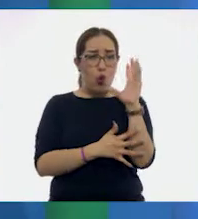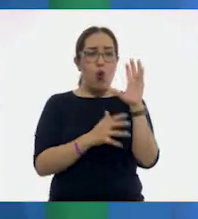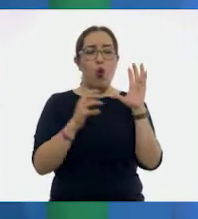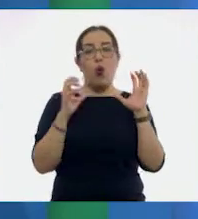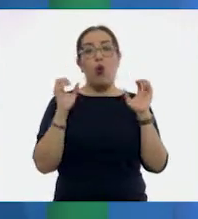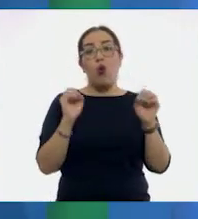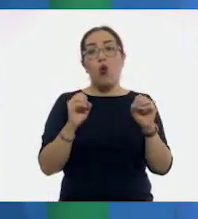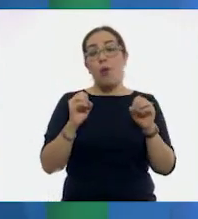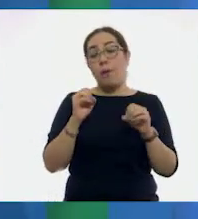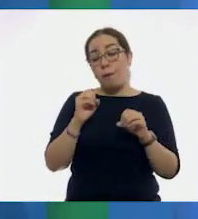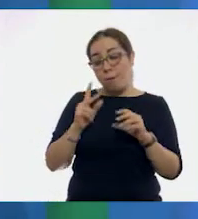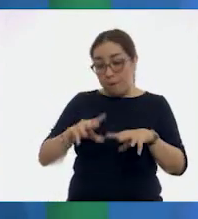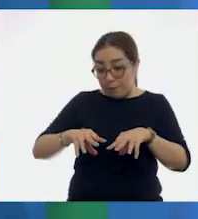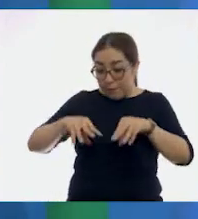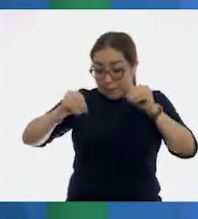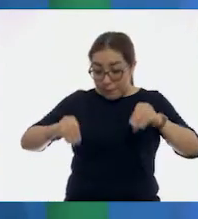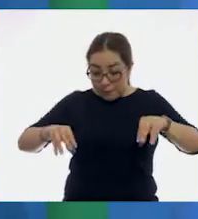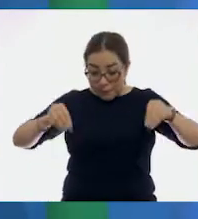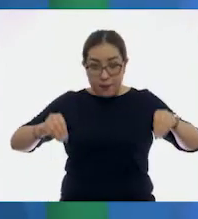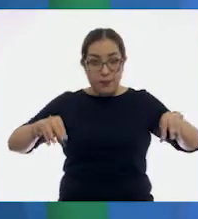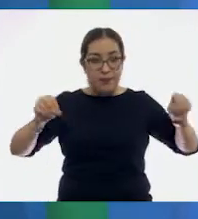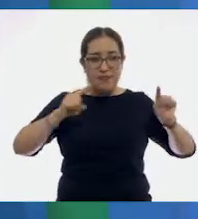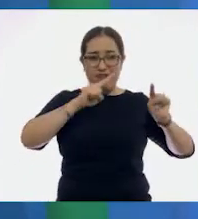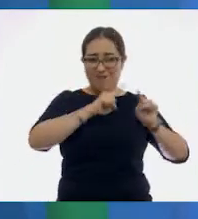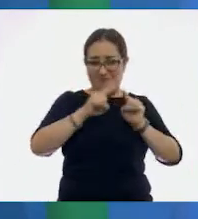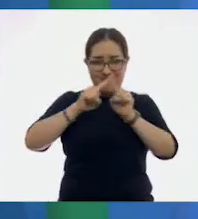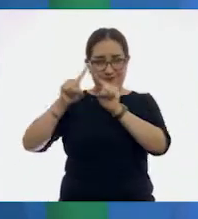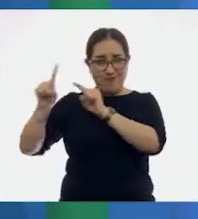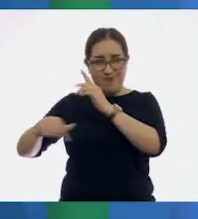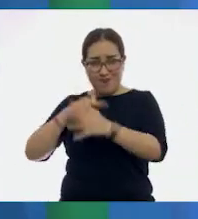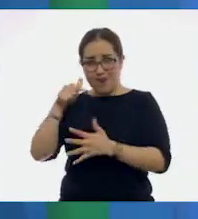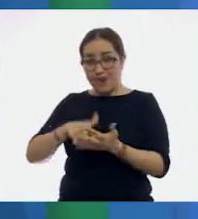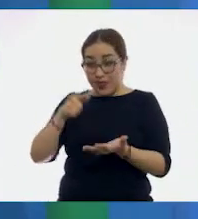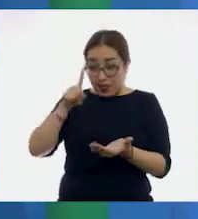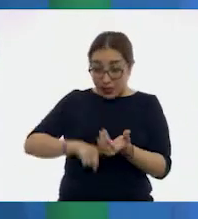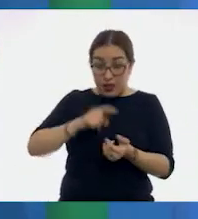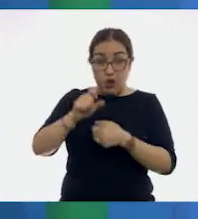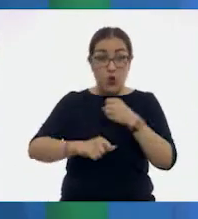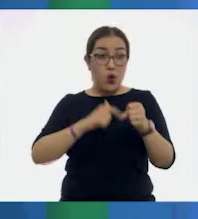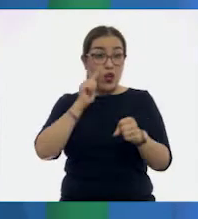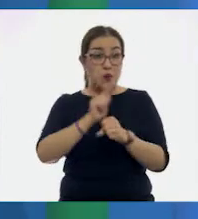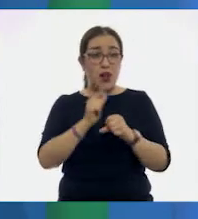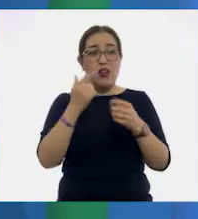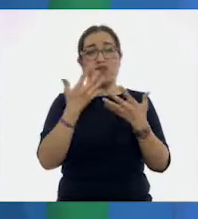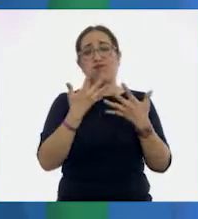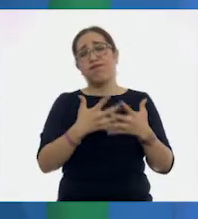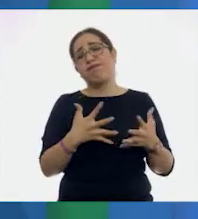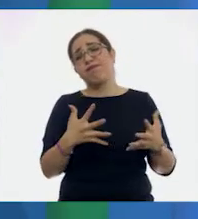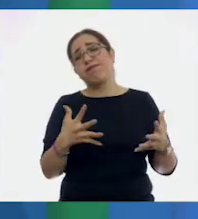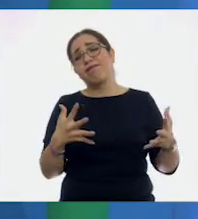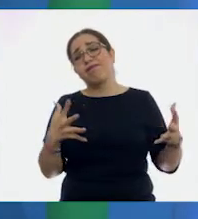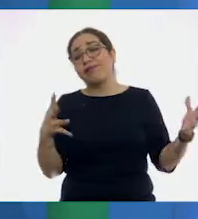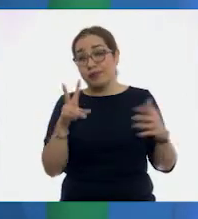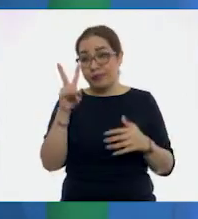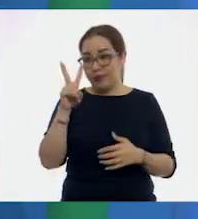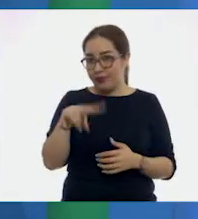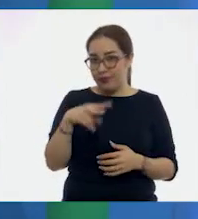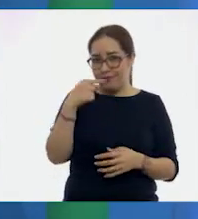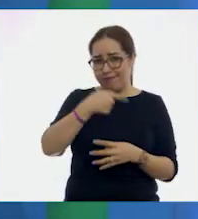y pastizales. La diversidad de seres vivos que es posible encontrar en estos ecosistemas es muy